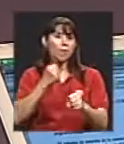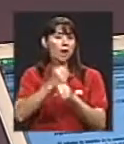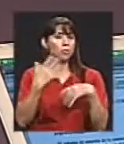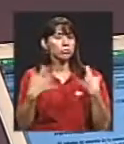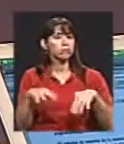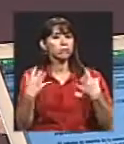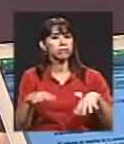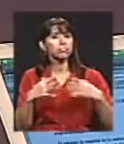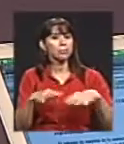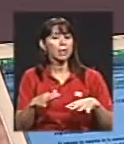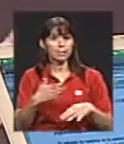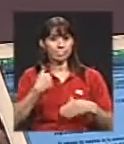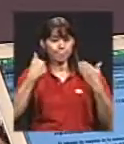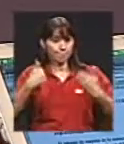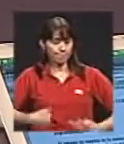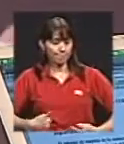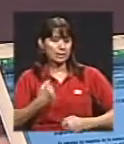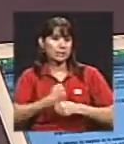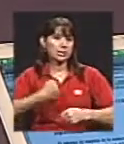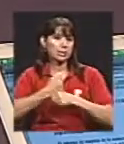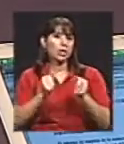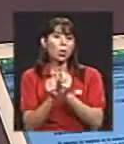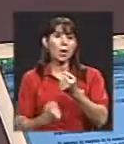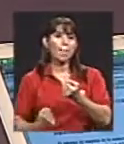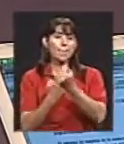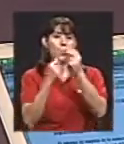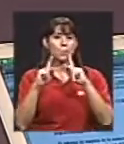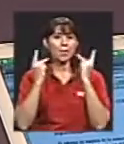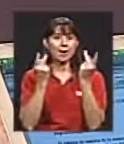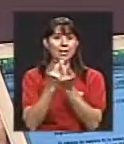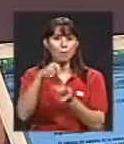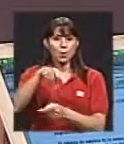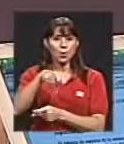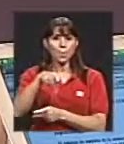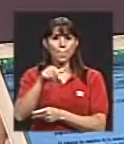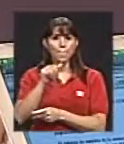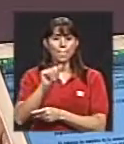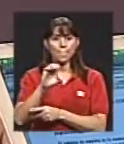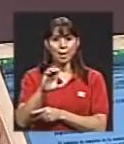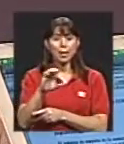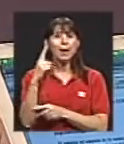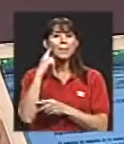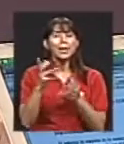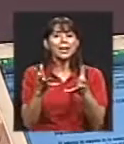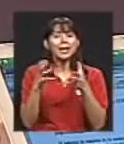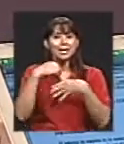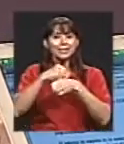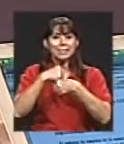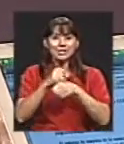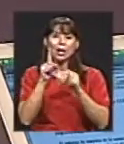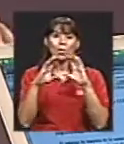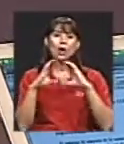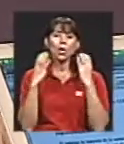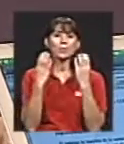de parte de mi persona con apoyo de la fracción del partido acción ciudadana por querer que se hiciera una comisión específica